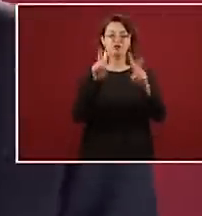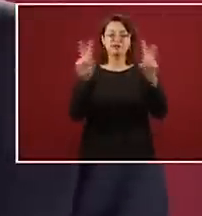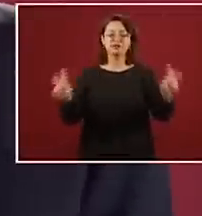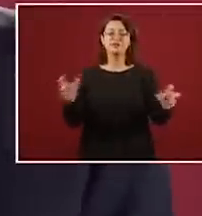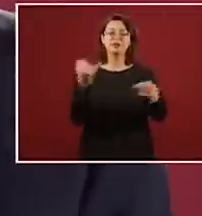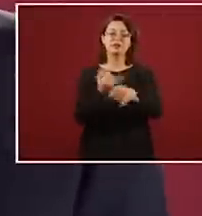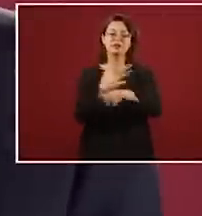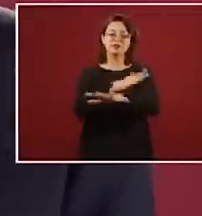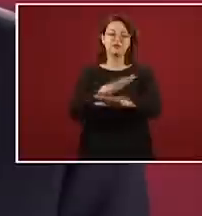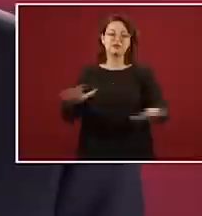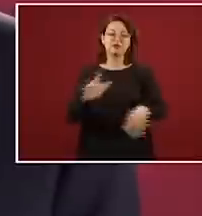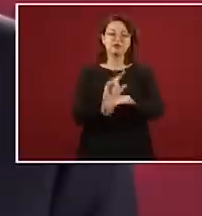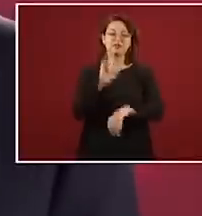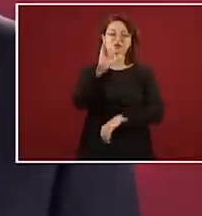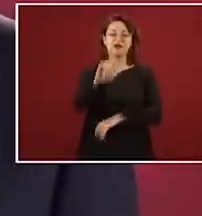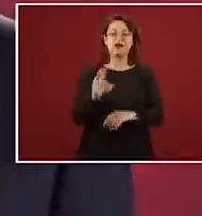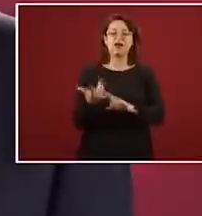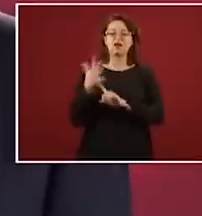Estamos